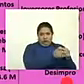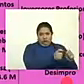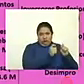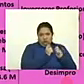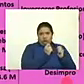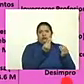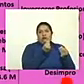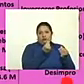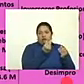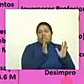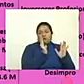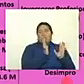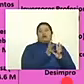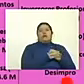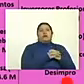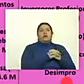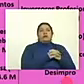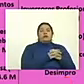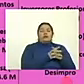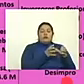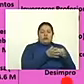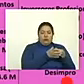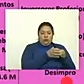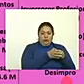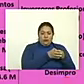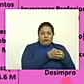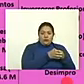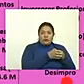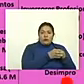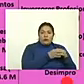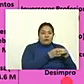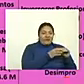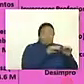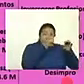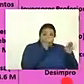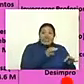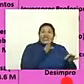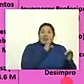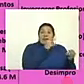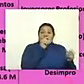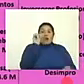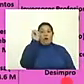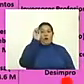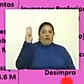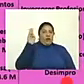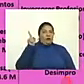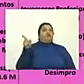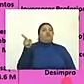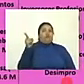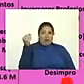Y esa offshore, que es de Odebrecht, es decir, estos son dineros puros de Odebrecht,